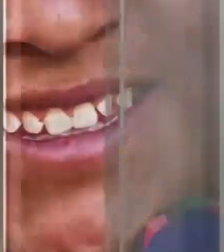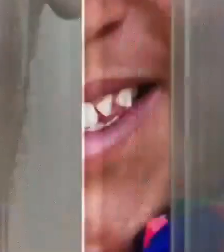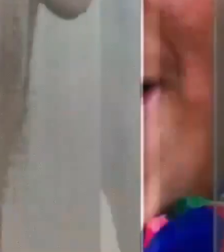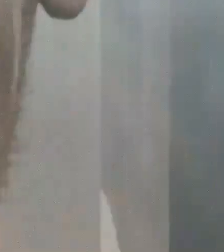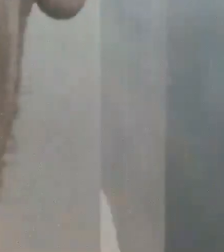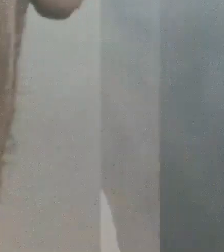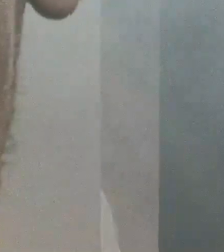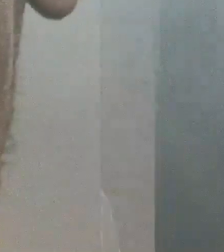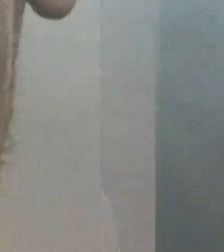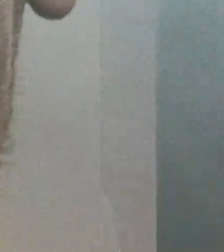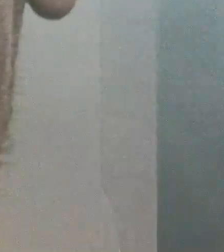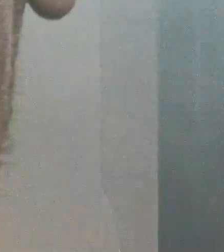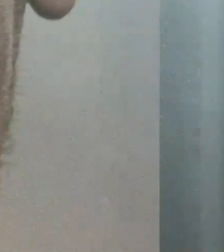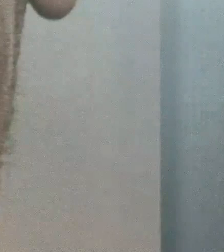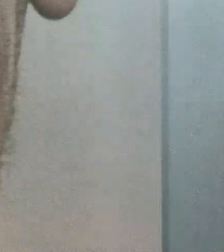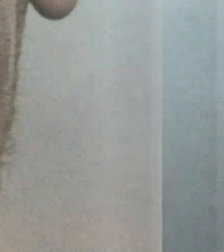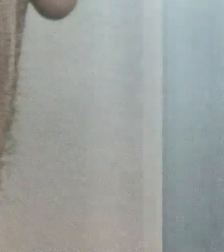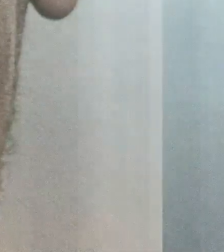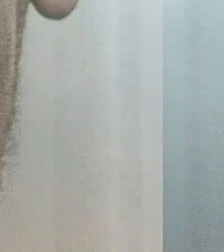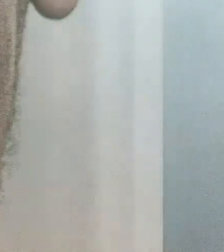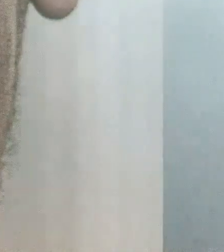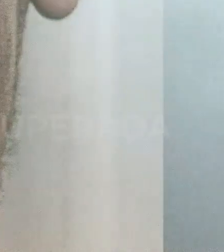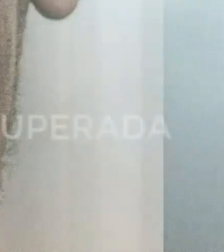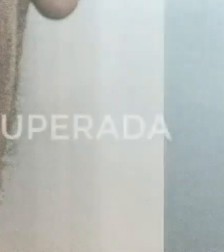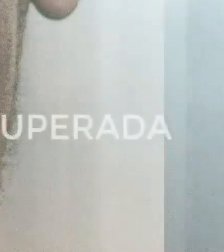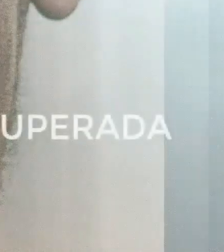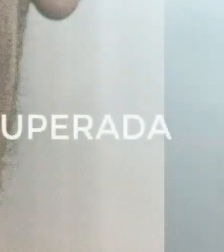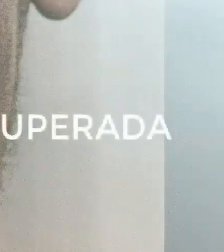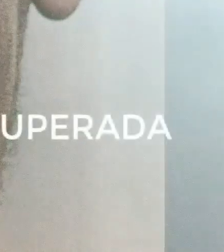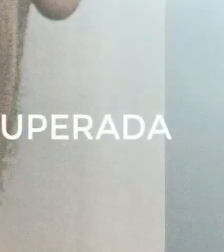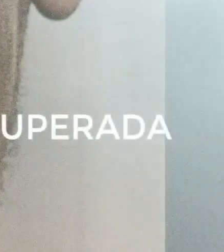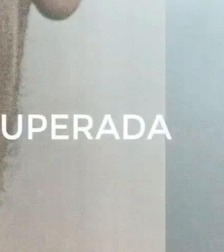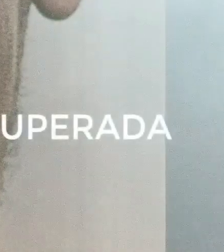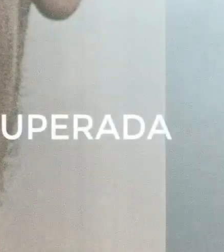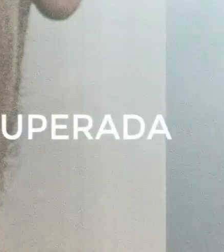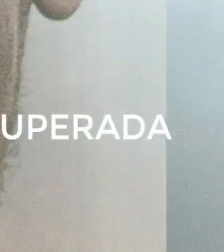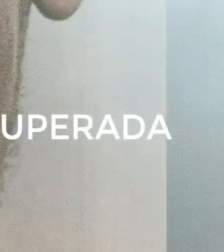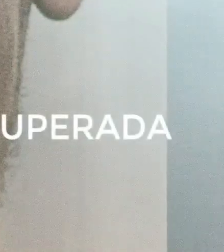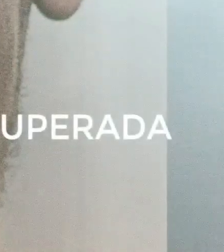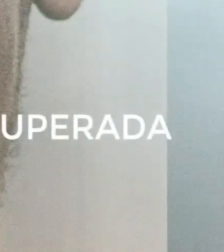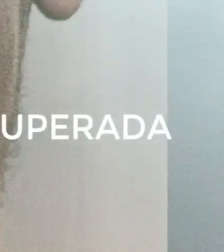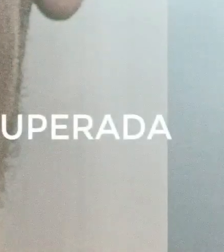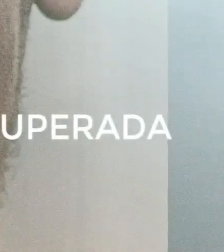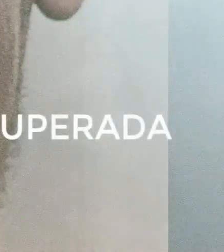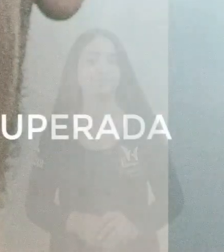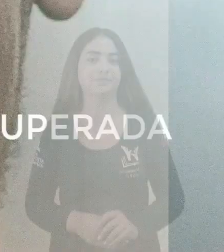Probar y ver. Historia de hoy. Dificultad superada.